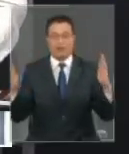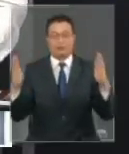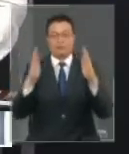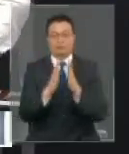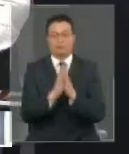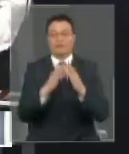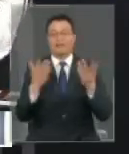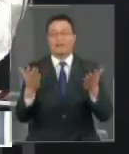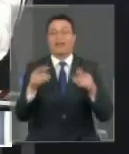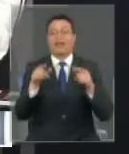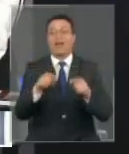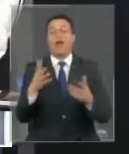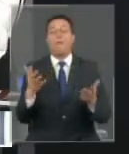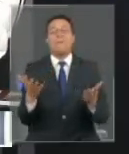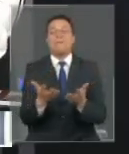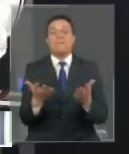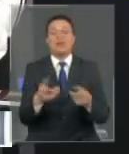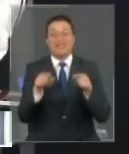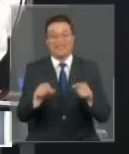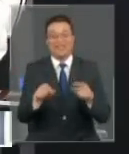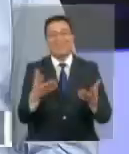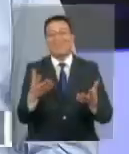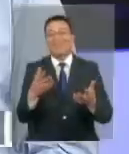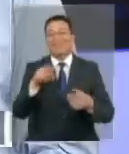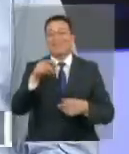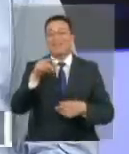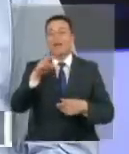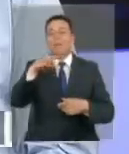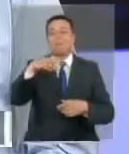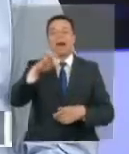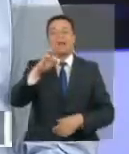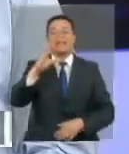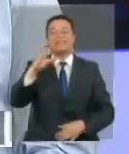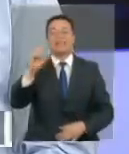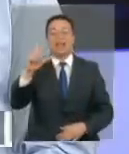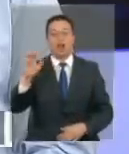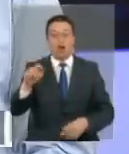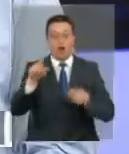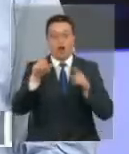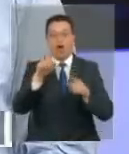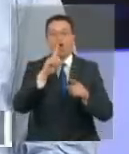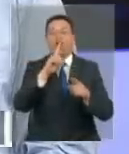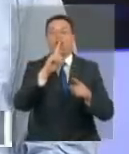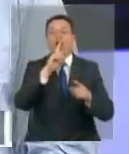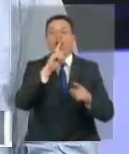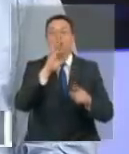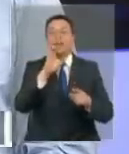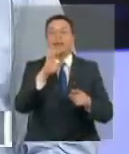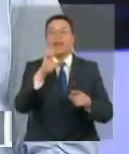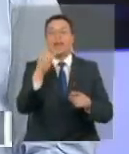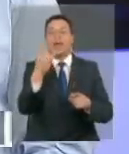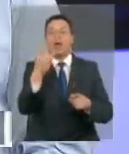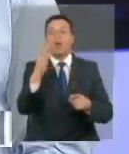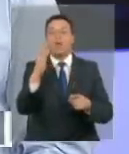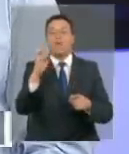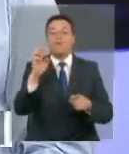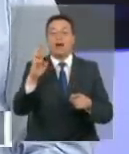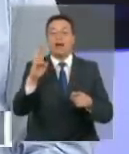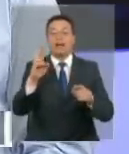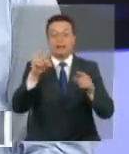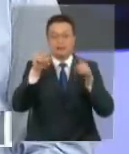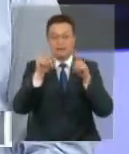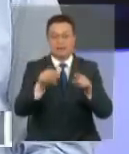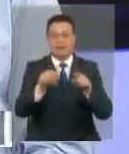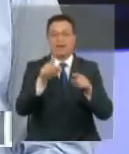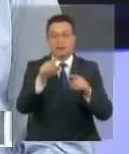dos, porque es Marcelo Teuber, del Partido Unión Demócrata Independiente, ahí usted lo ve,